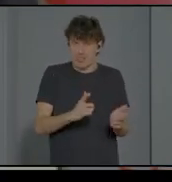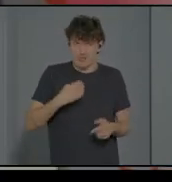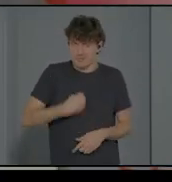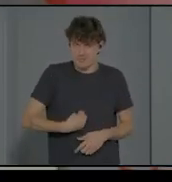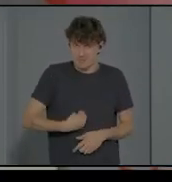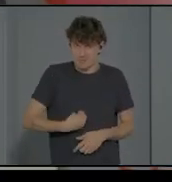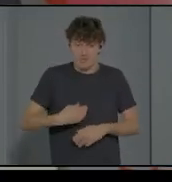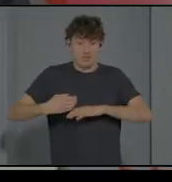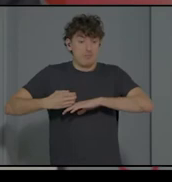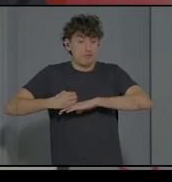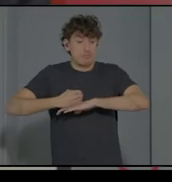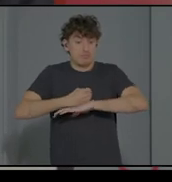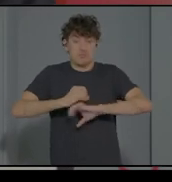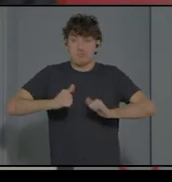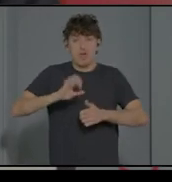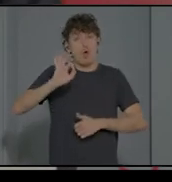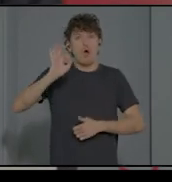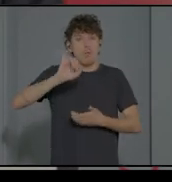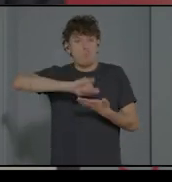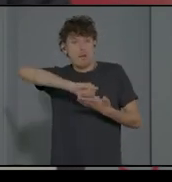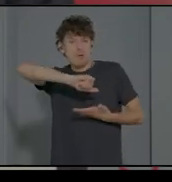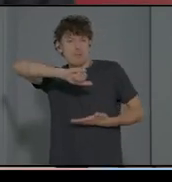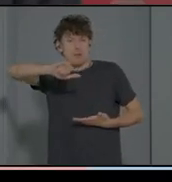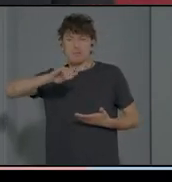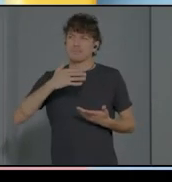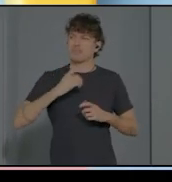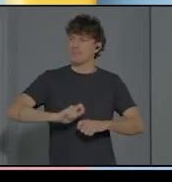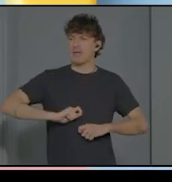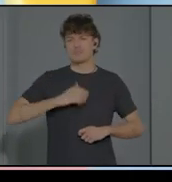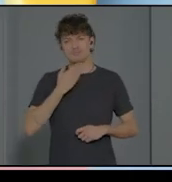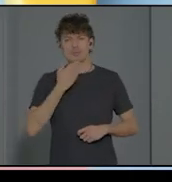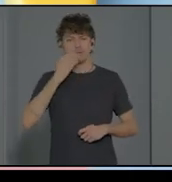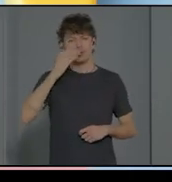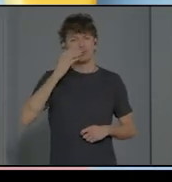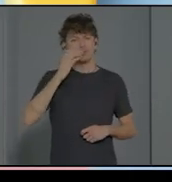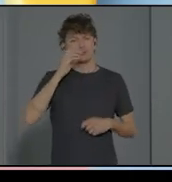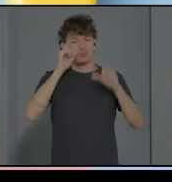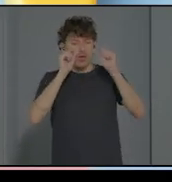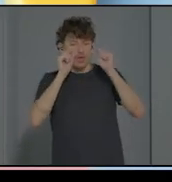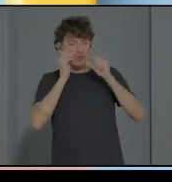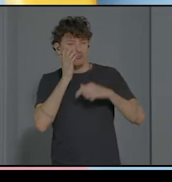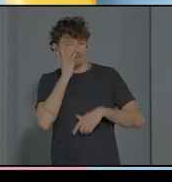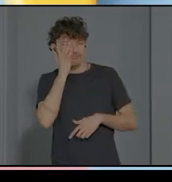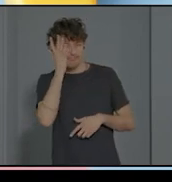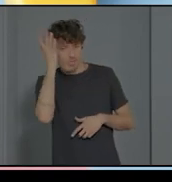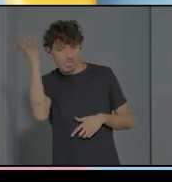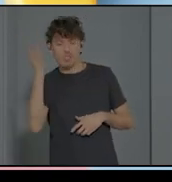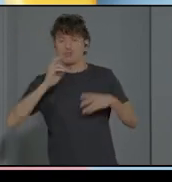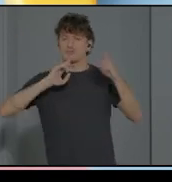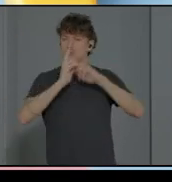respuesta fisiológica. Y vemos que en el niño también hay una especie de respuesta automática al estímulo de la madre.